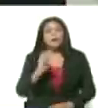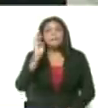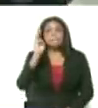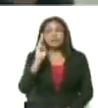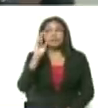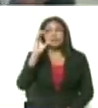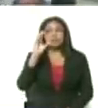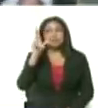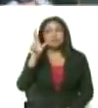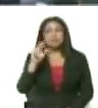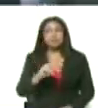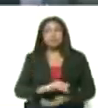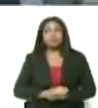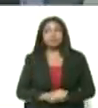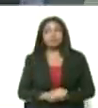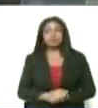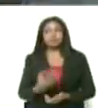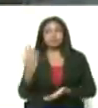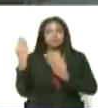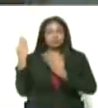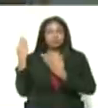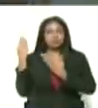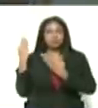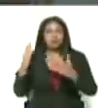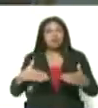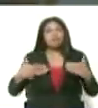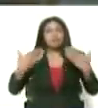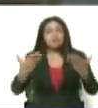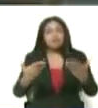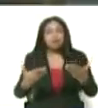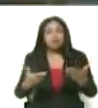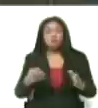imágenes. Hicimos una donación por instrucción del